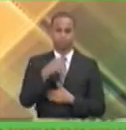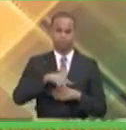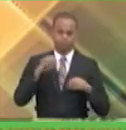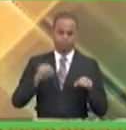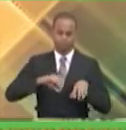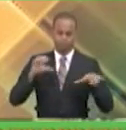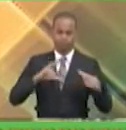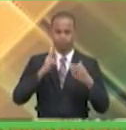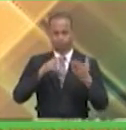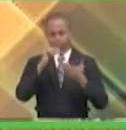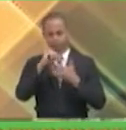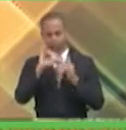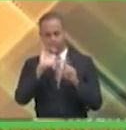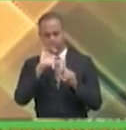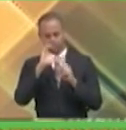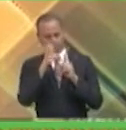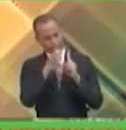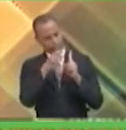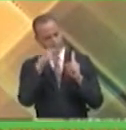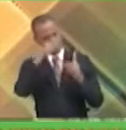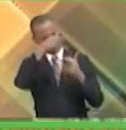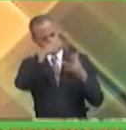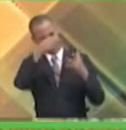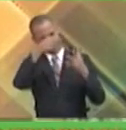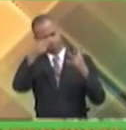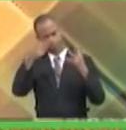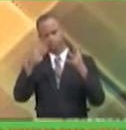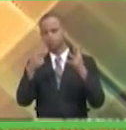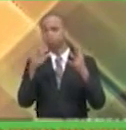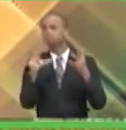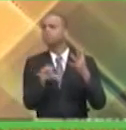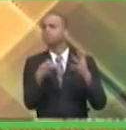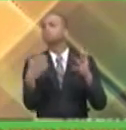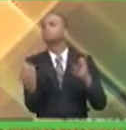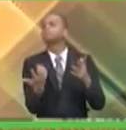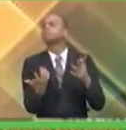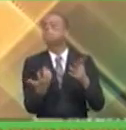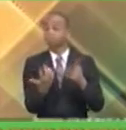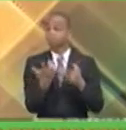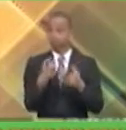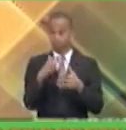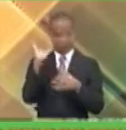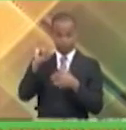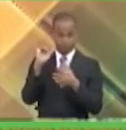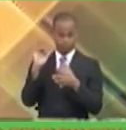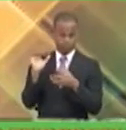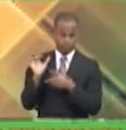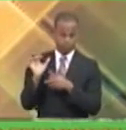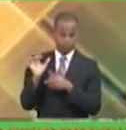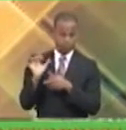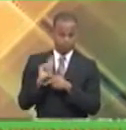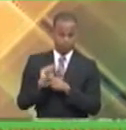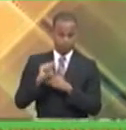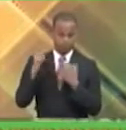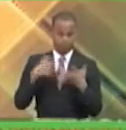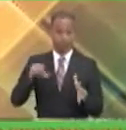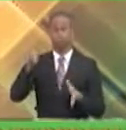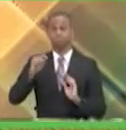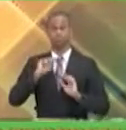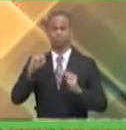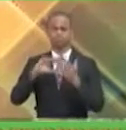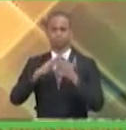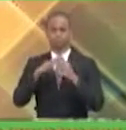los proyectos culturales. Luego de ese taller, entonces ellos tienen que ir a su comunidad